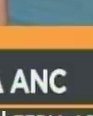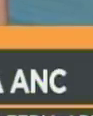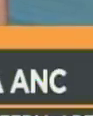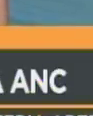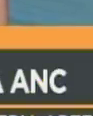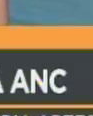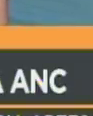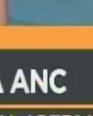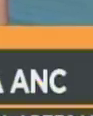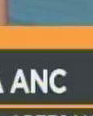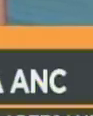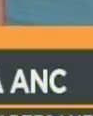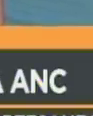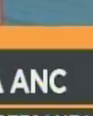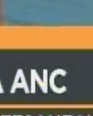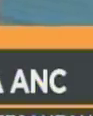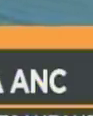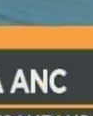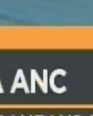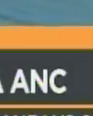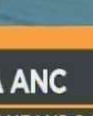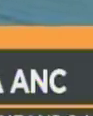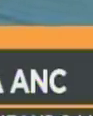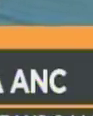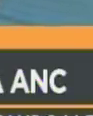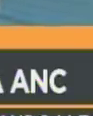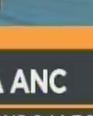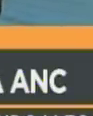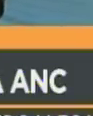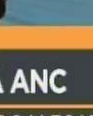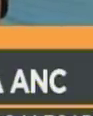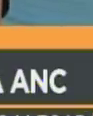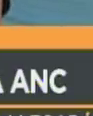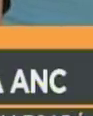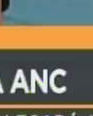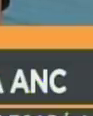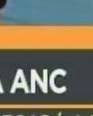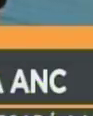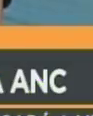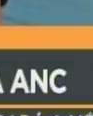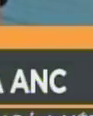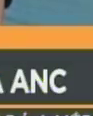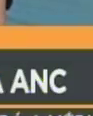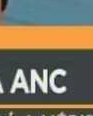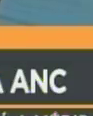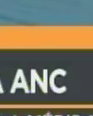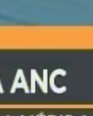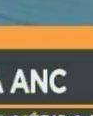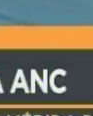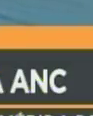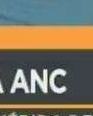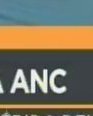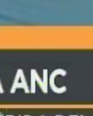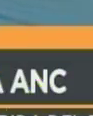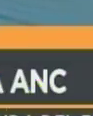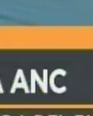Venezuela. Bueno, esto es una Asamblea Nacional Constituyente de Pedro tomado por los